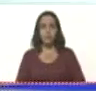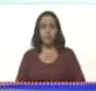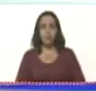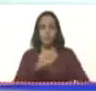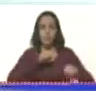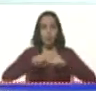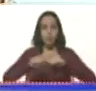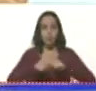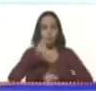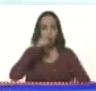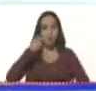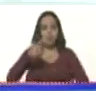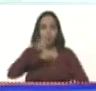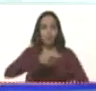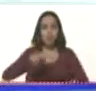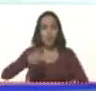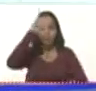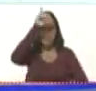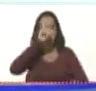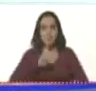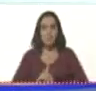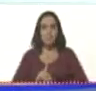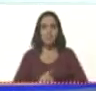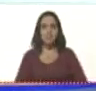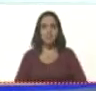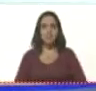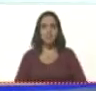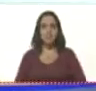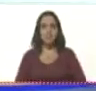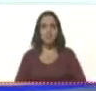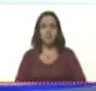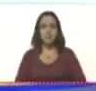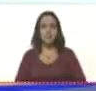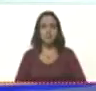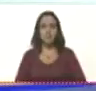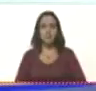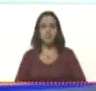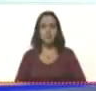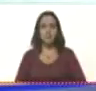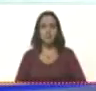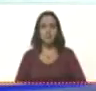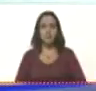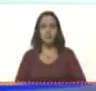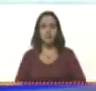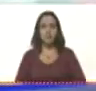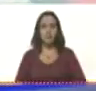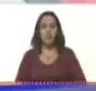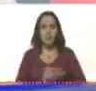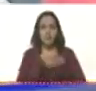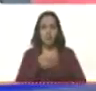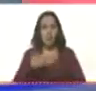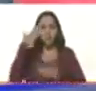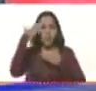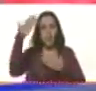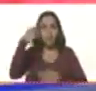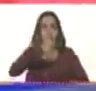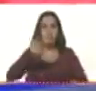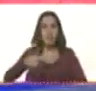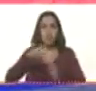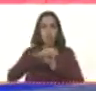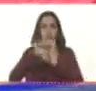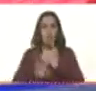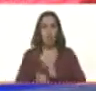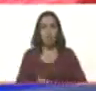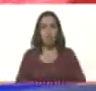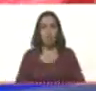popular de personas con discapacidad, Quiero saludar a los constituyentes, Naguará,